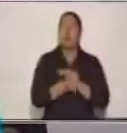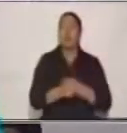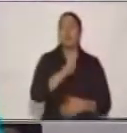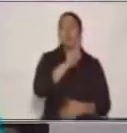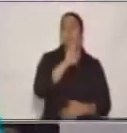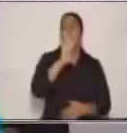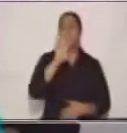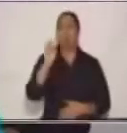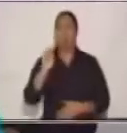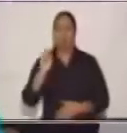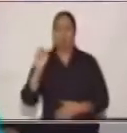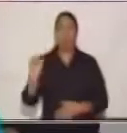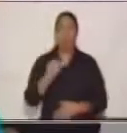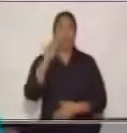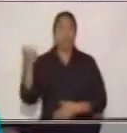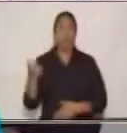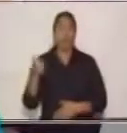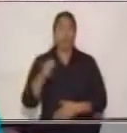140 al artículo